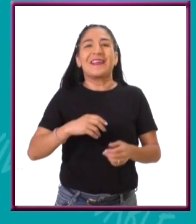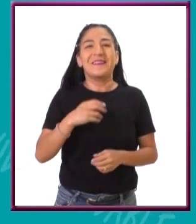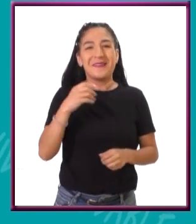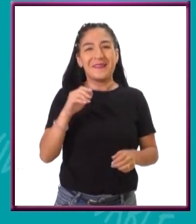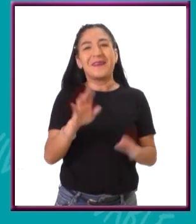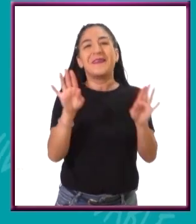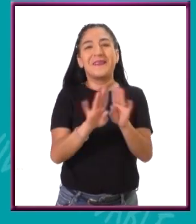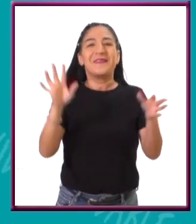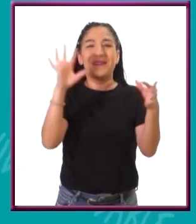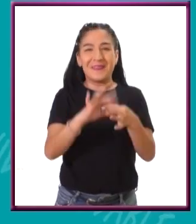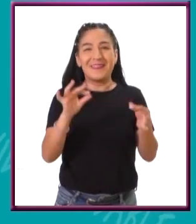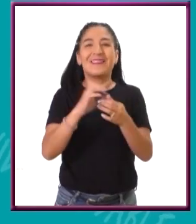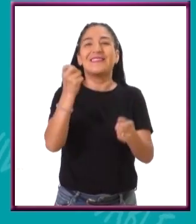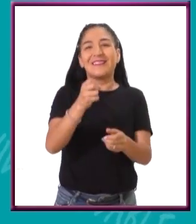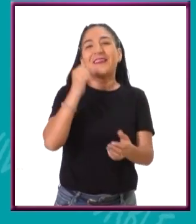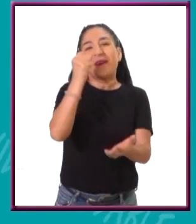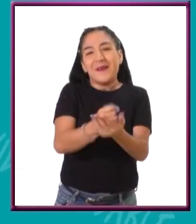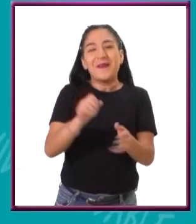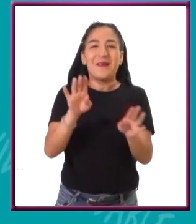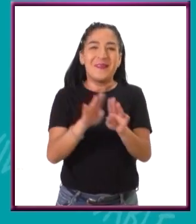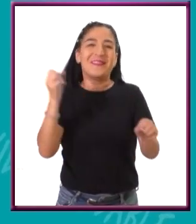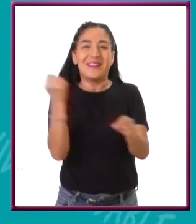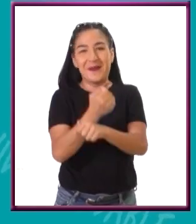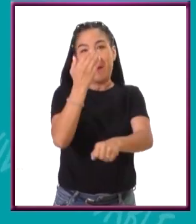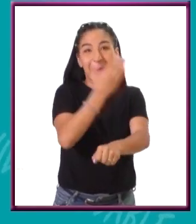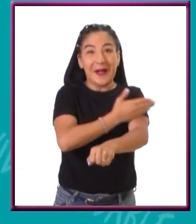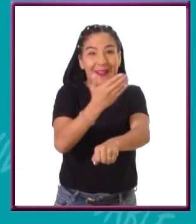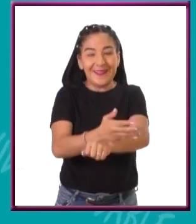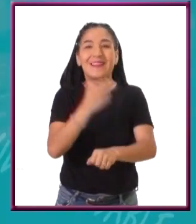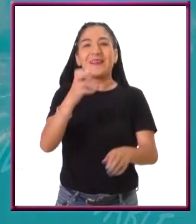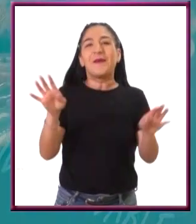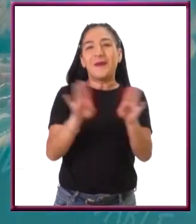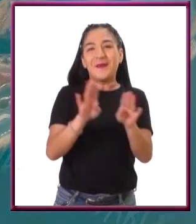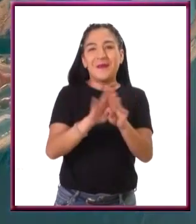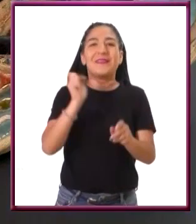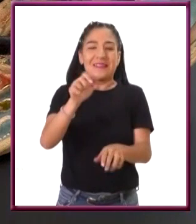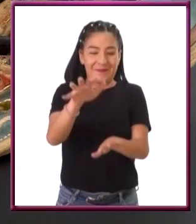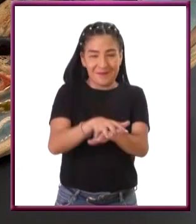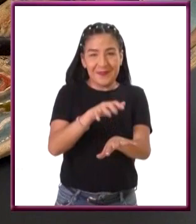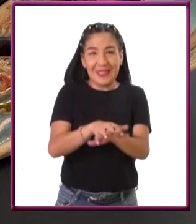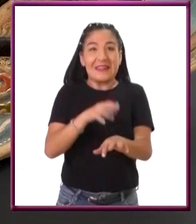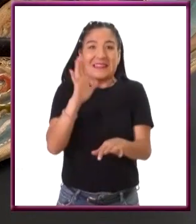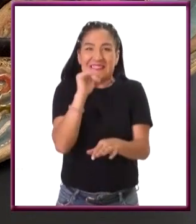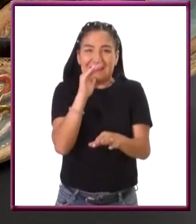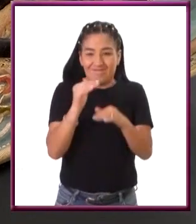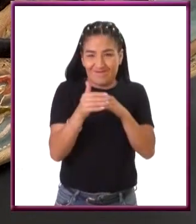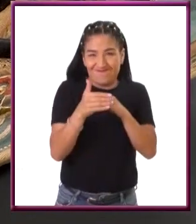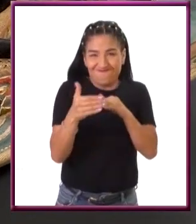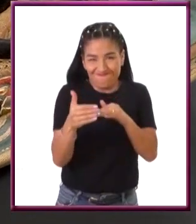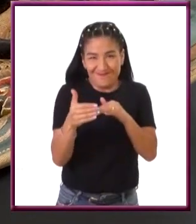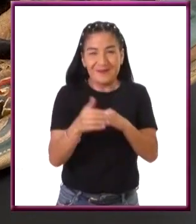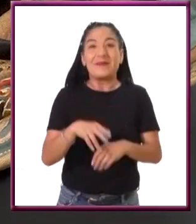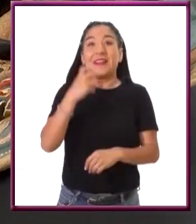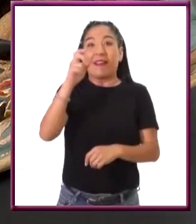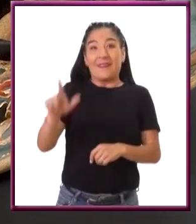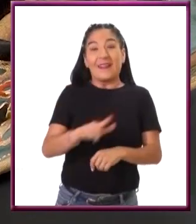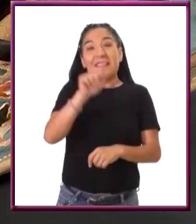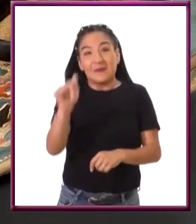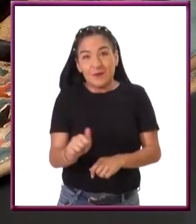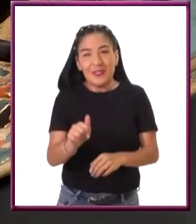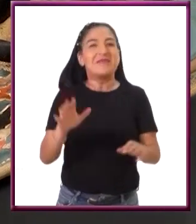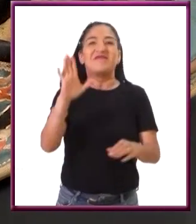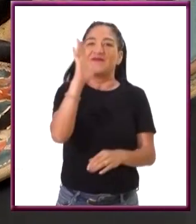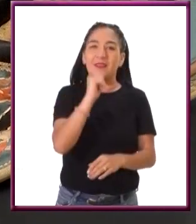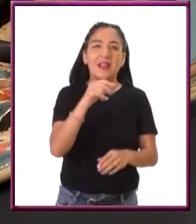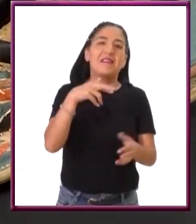mundo? Les obligaban a ponerse zapatos de madera desde muy niñas para que los pies no les crecieran. Después